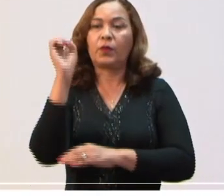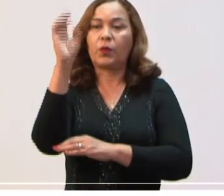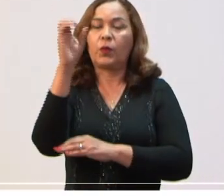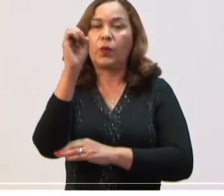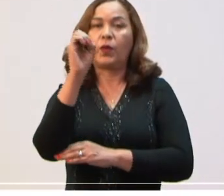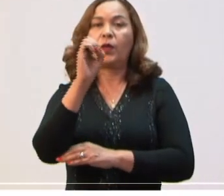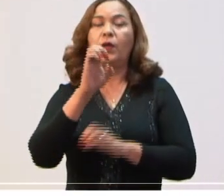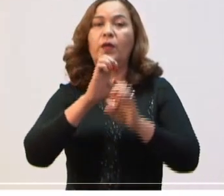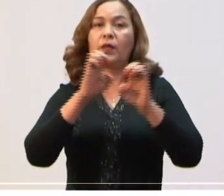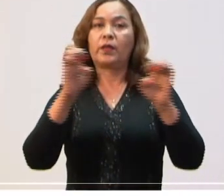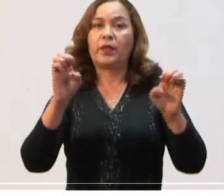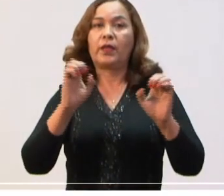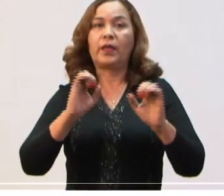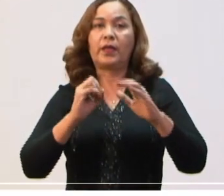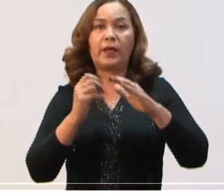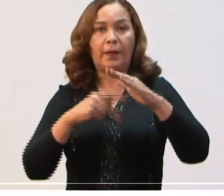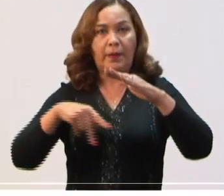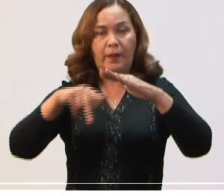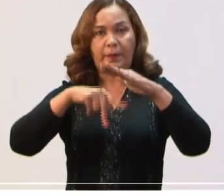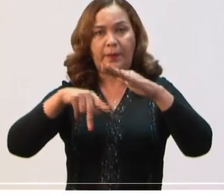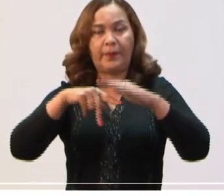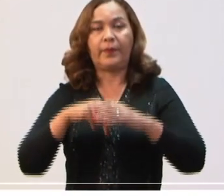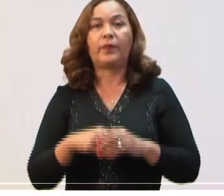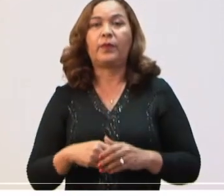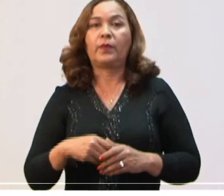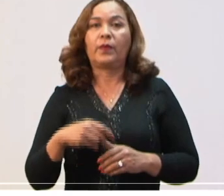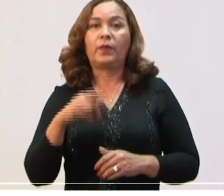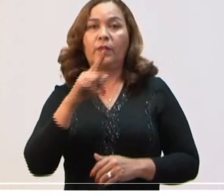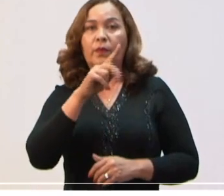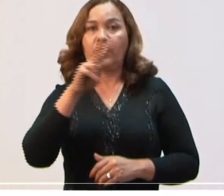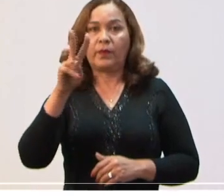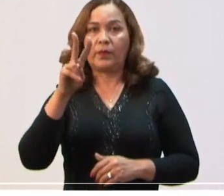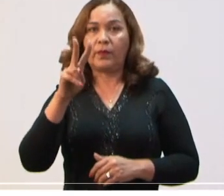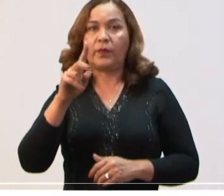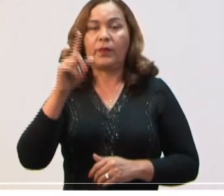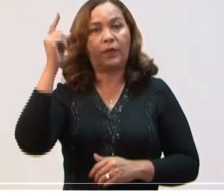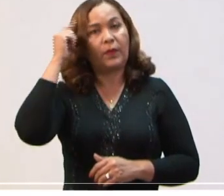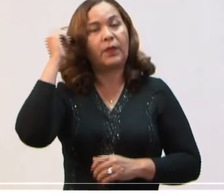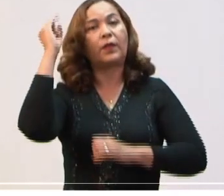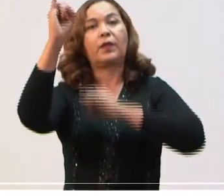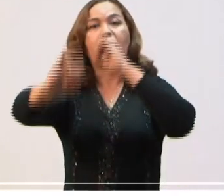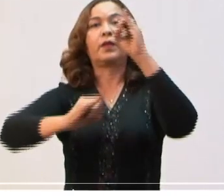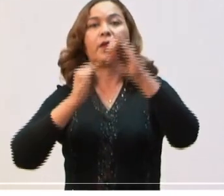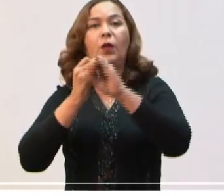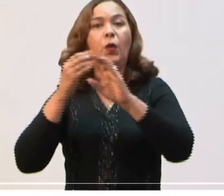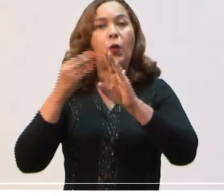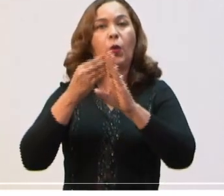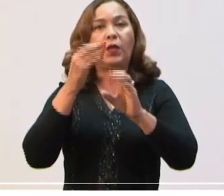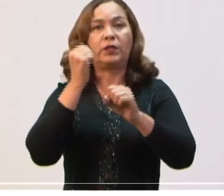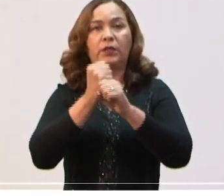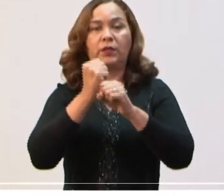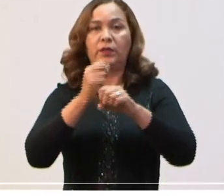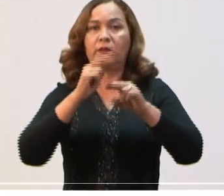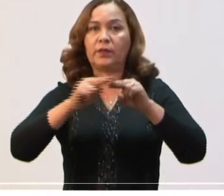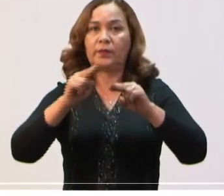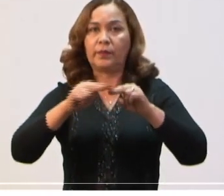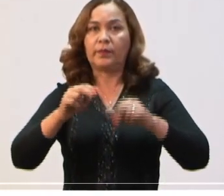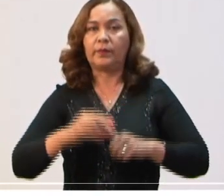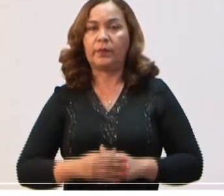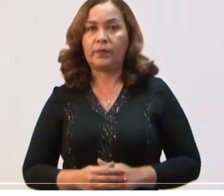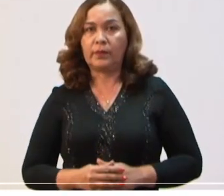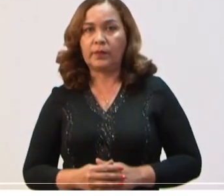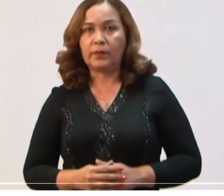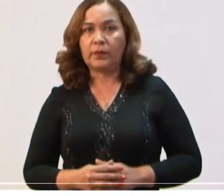congreso curricular de inicial día 12 día internacional contra el trabajo infantil